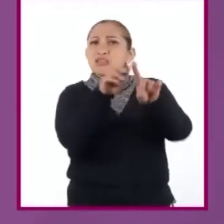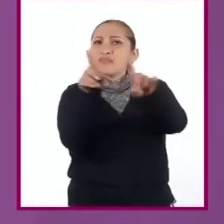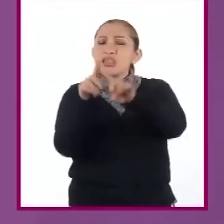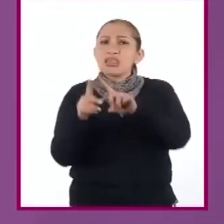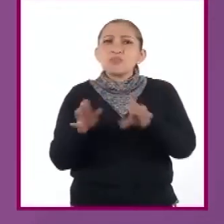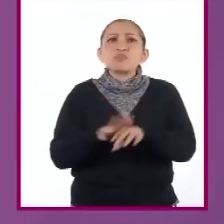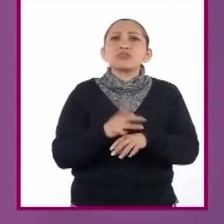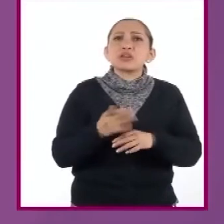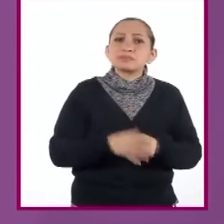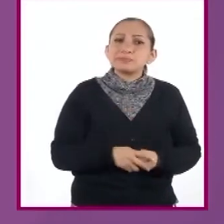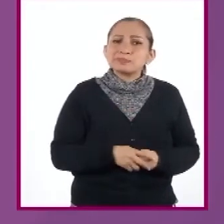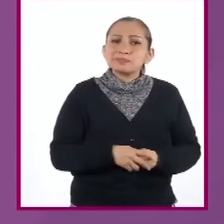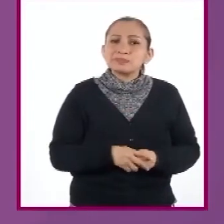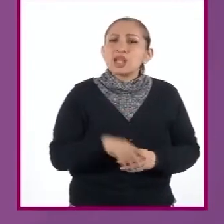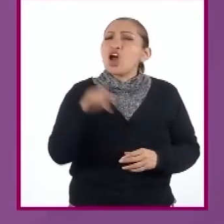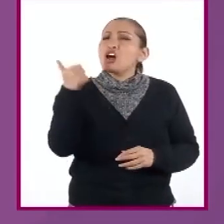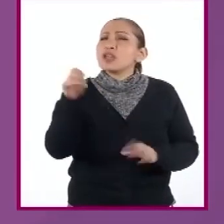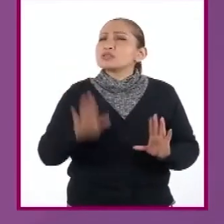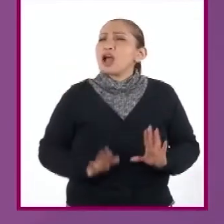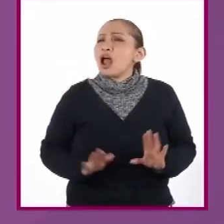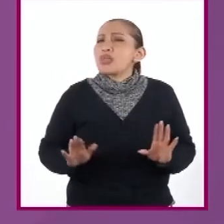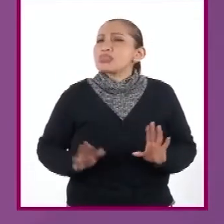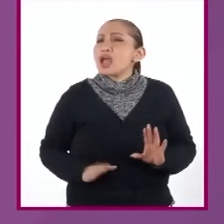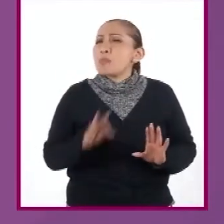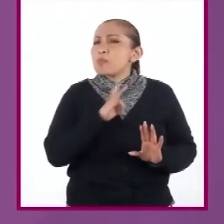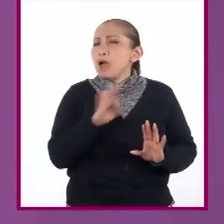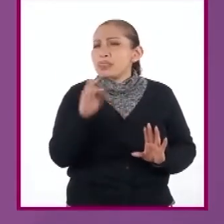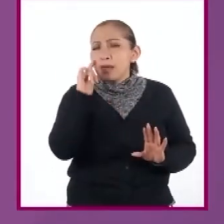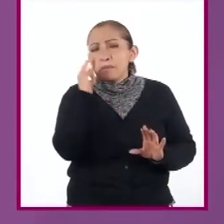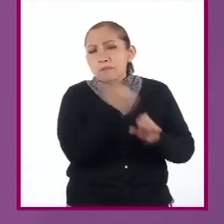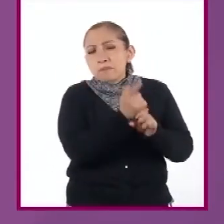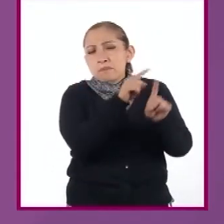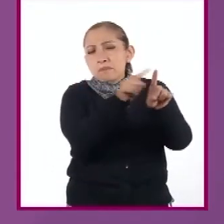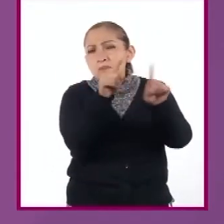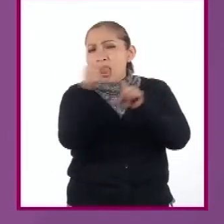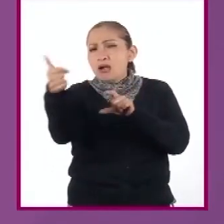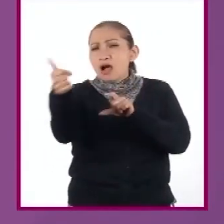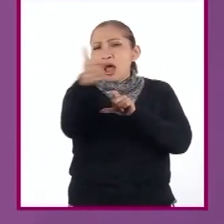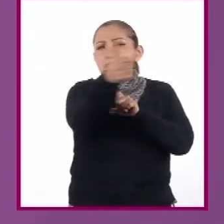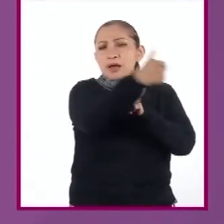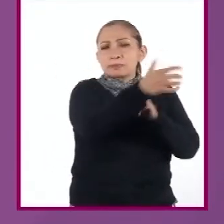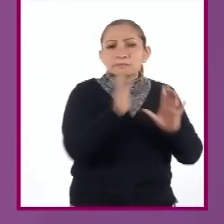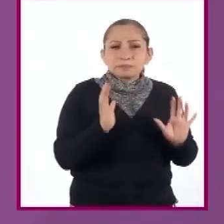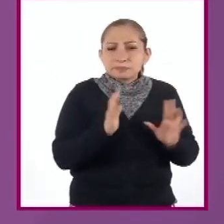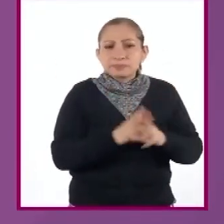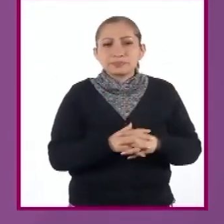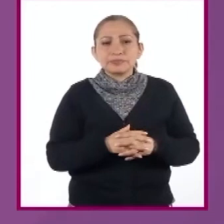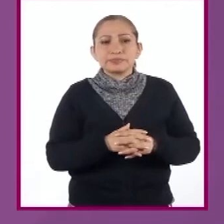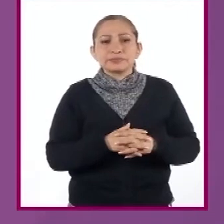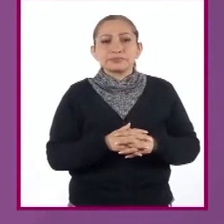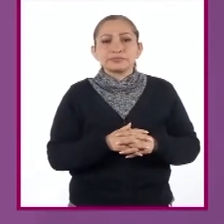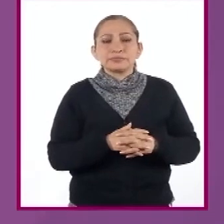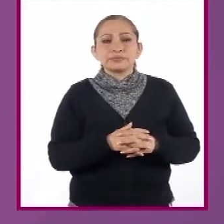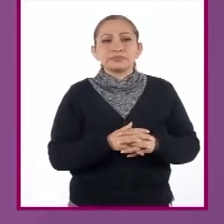diferentes? ¿Qué otras características se podrían distinguir en cada uno de ellos?